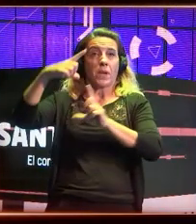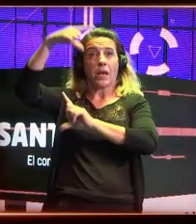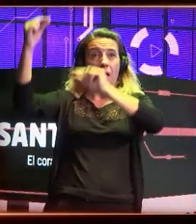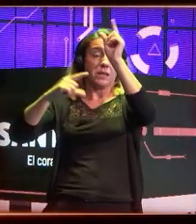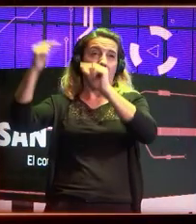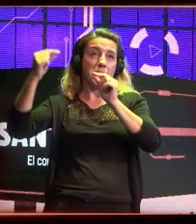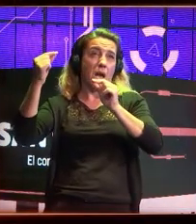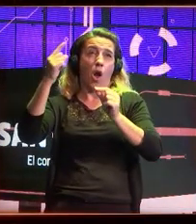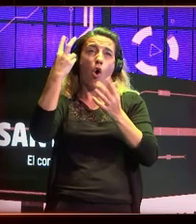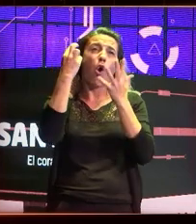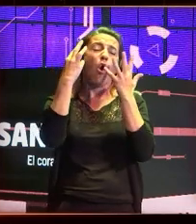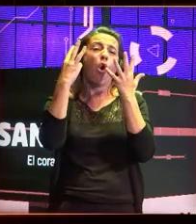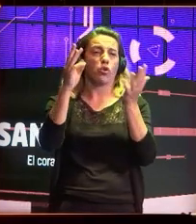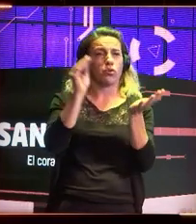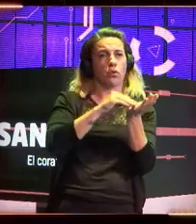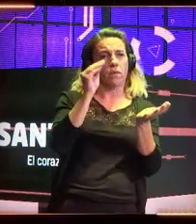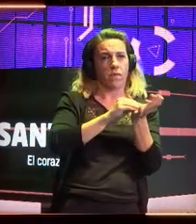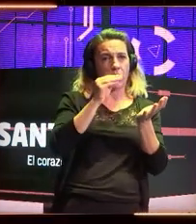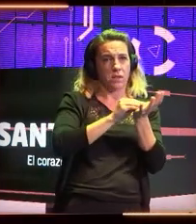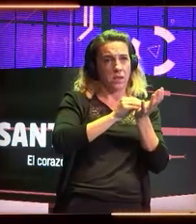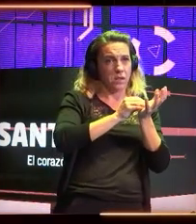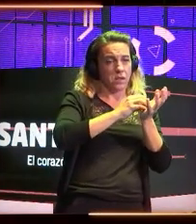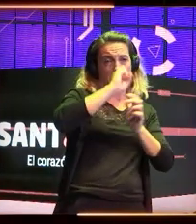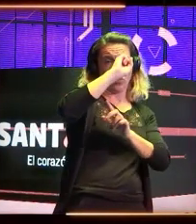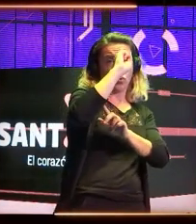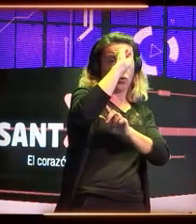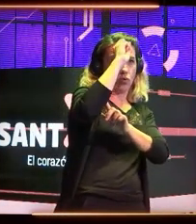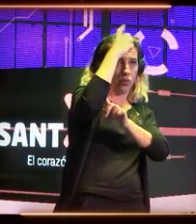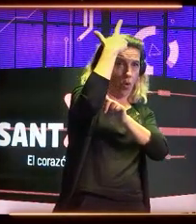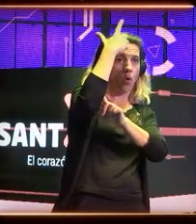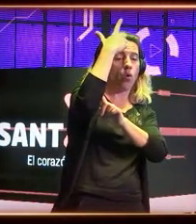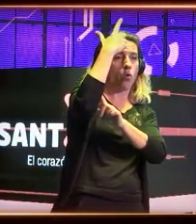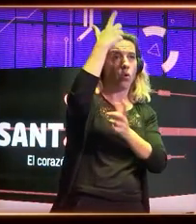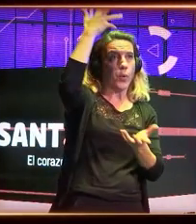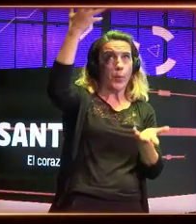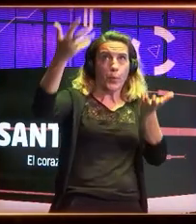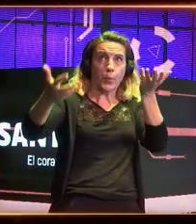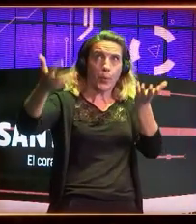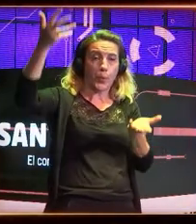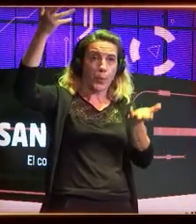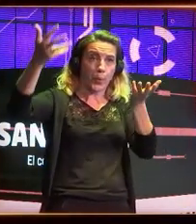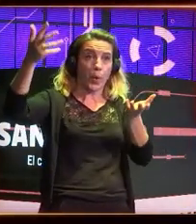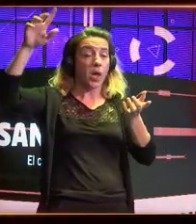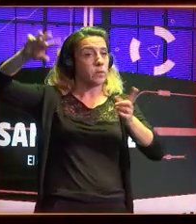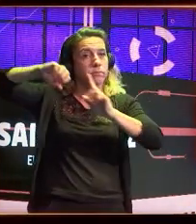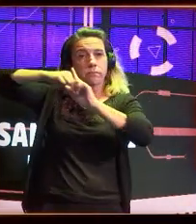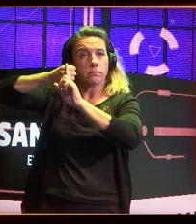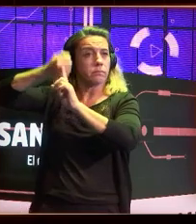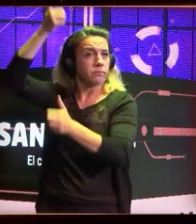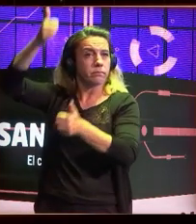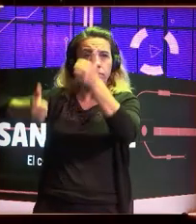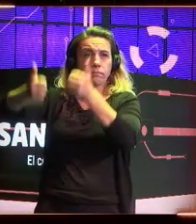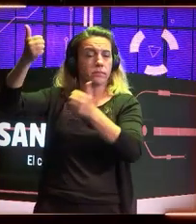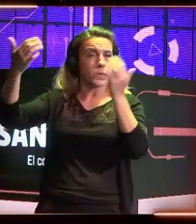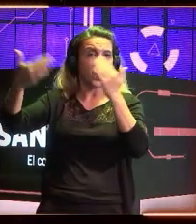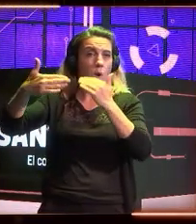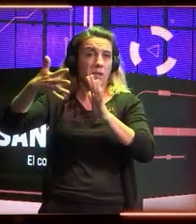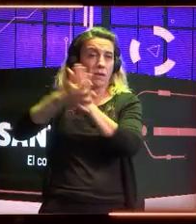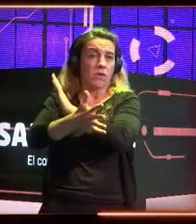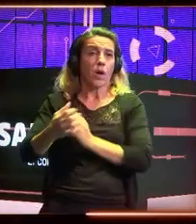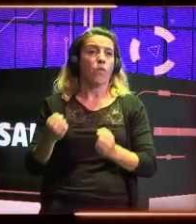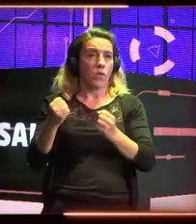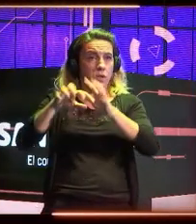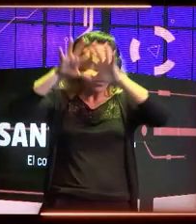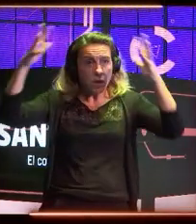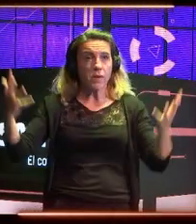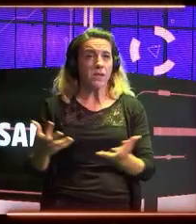del Sol en ese momento no hay ningún rival contra la gravedad siendo una fuerza universal que no tiene